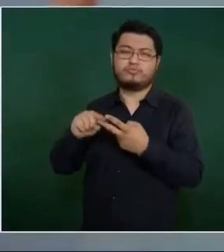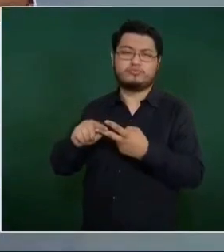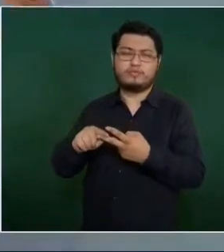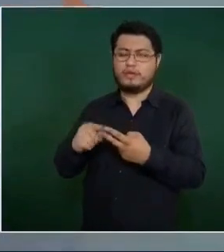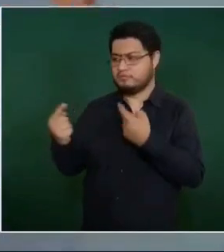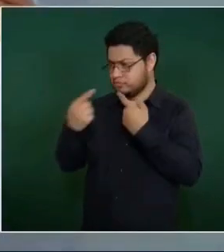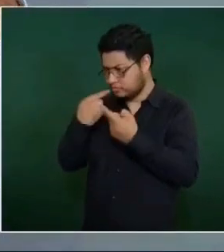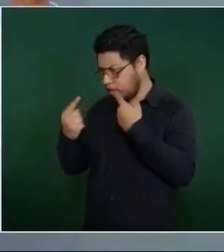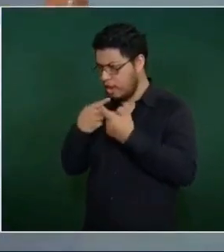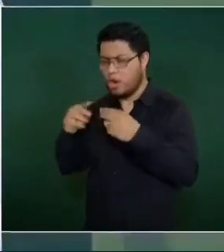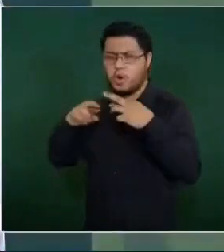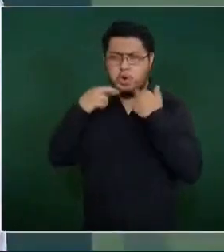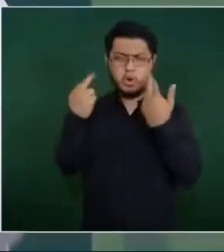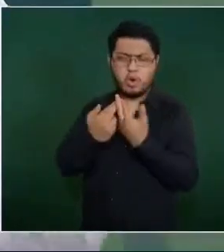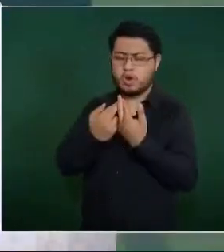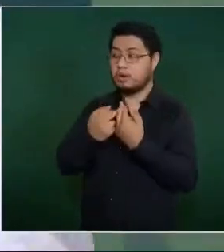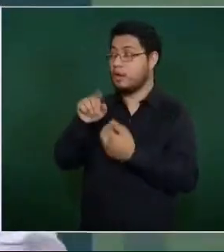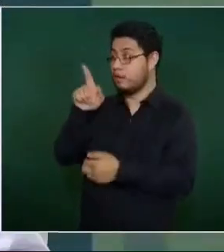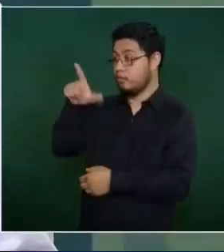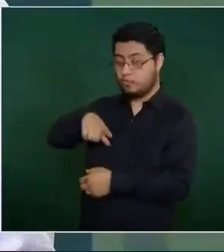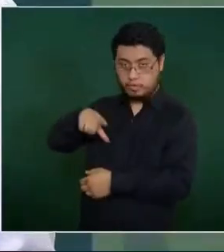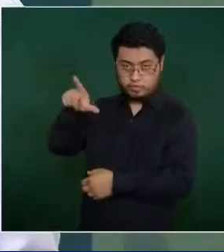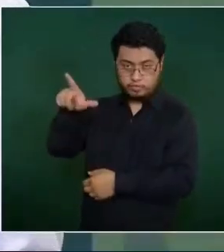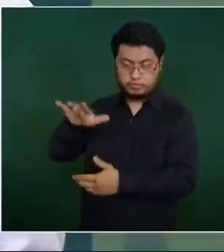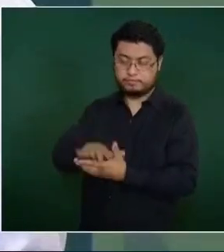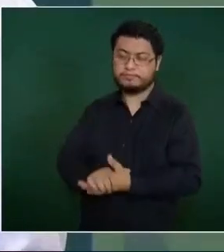hacían las reuniones ahí en Gobernación.